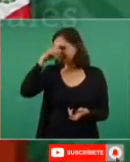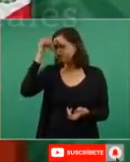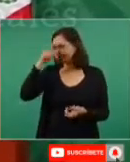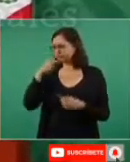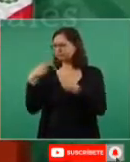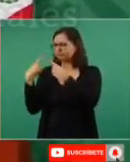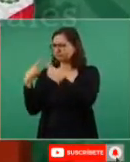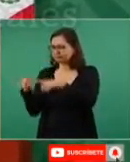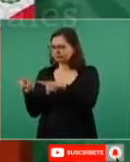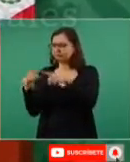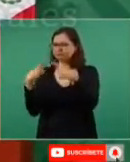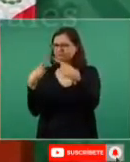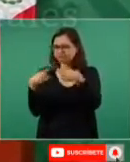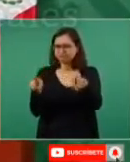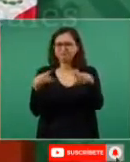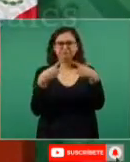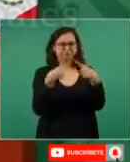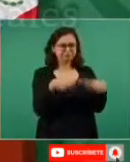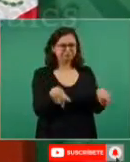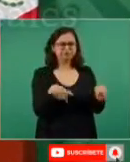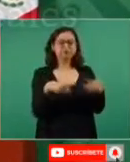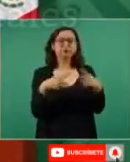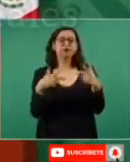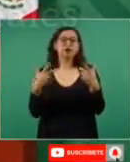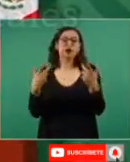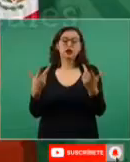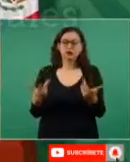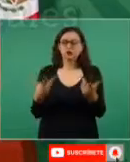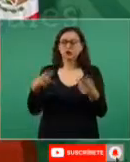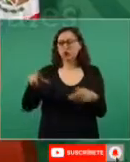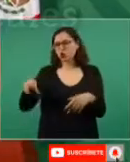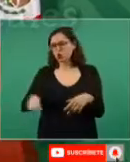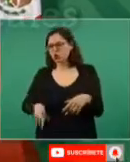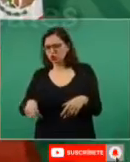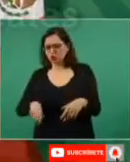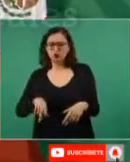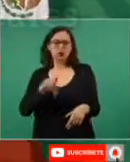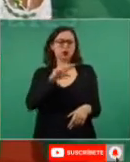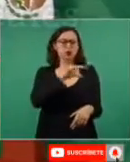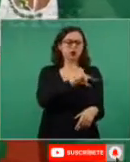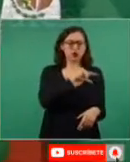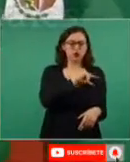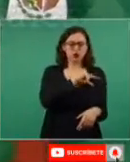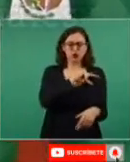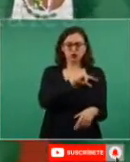de educación pública como educación privada,